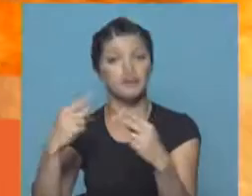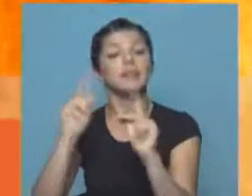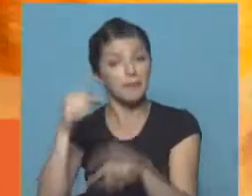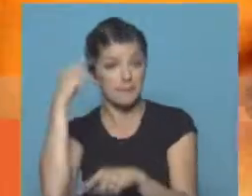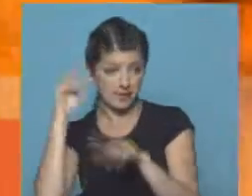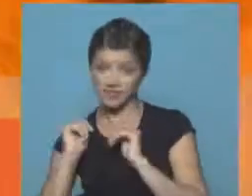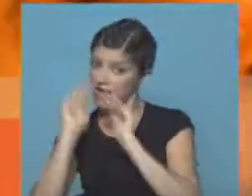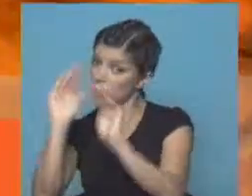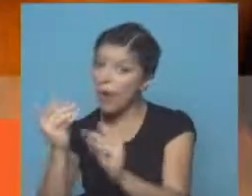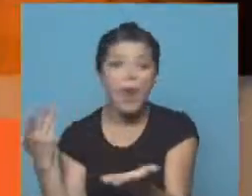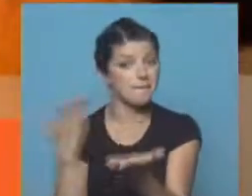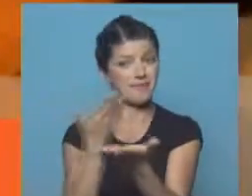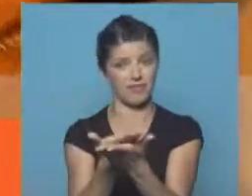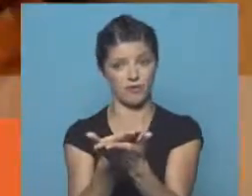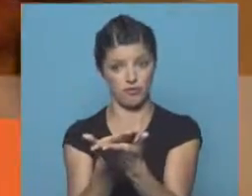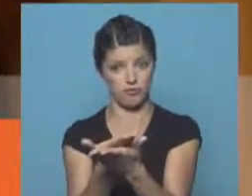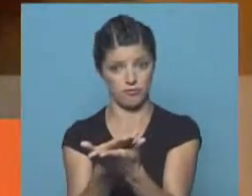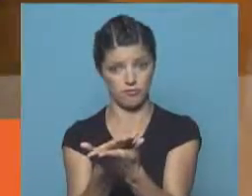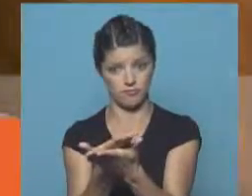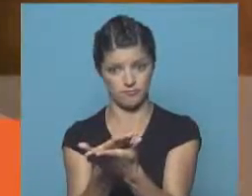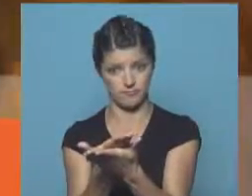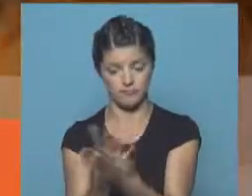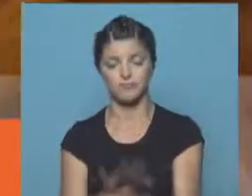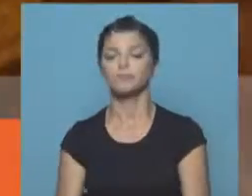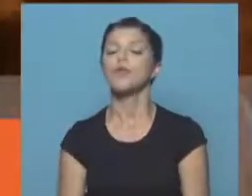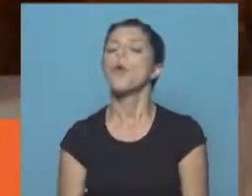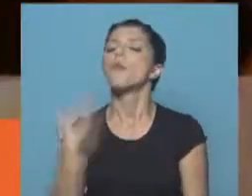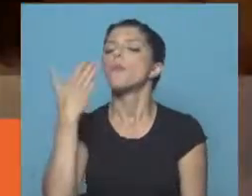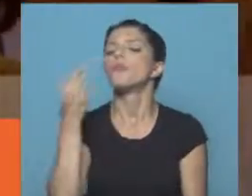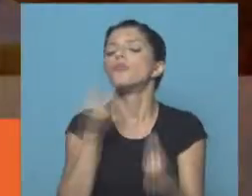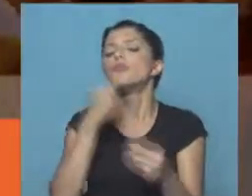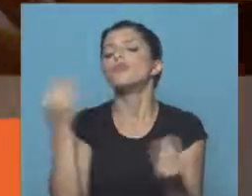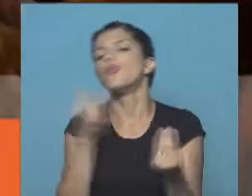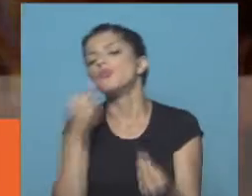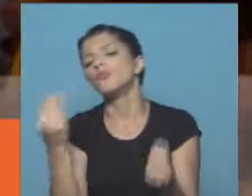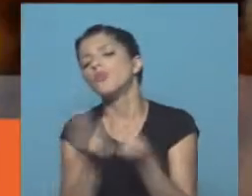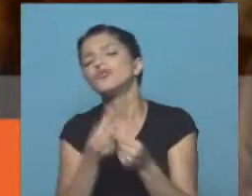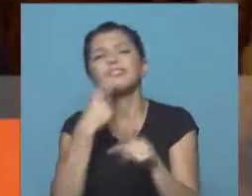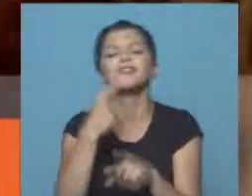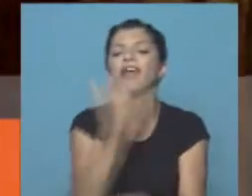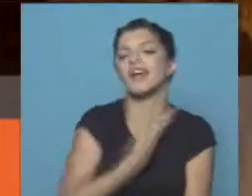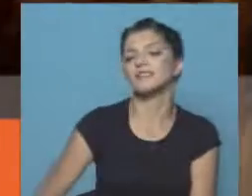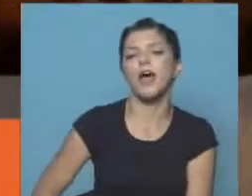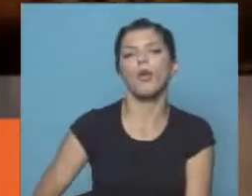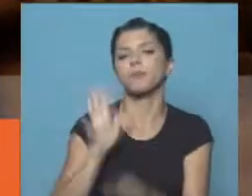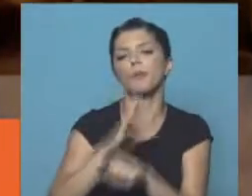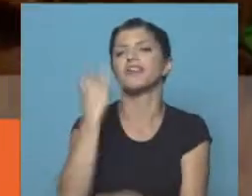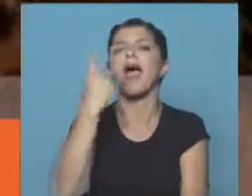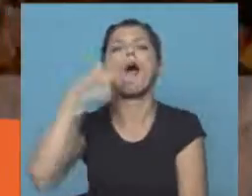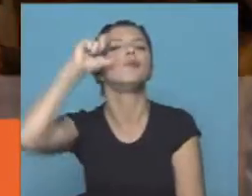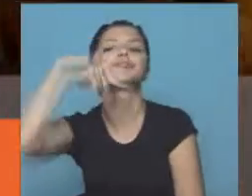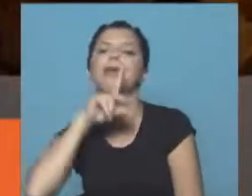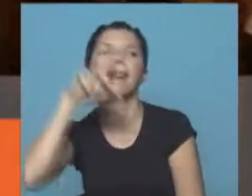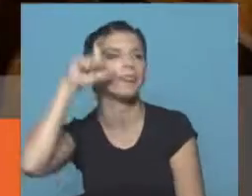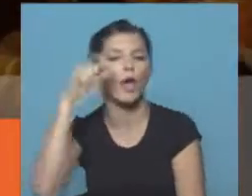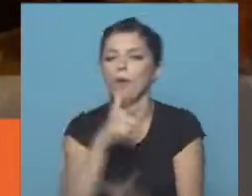con este reclamo más allá de no poder movilizarse y básicamente se habla de Estado ausente, de instituciones que no actúan. ¿Cómo ver a esas instituciones en